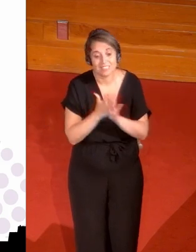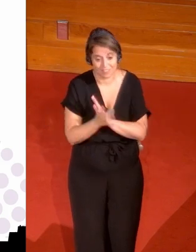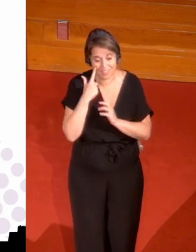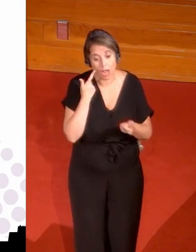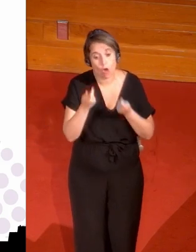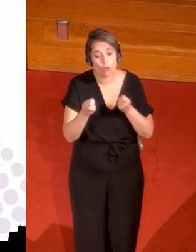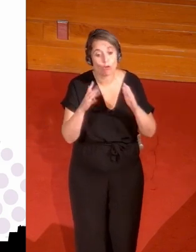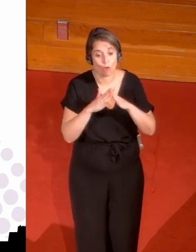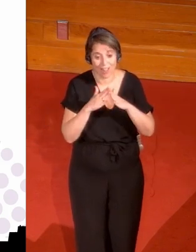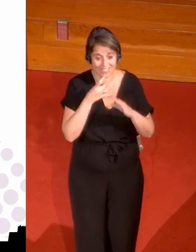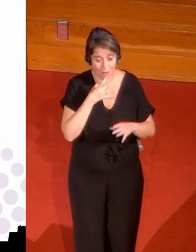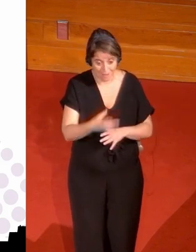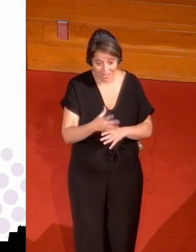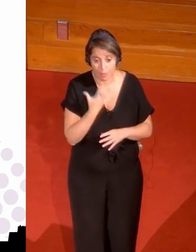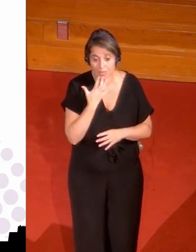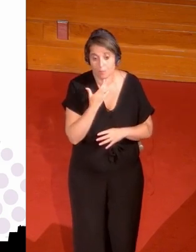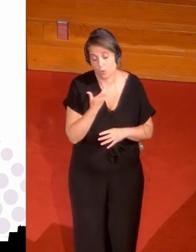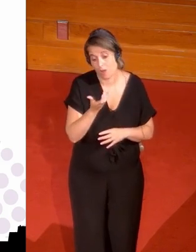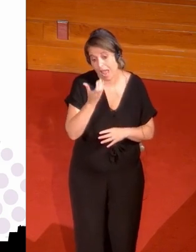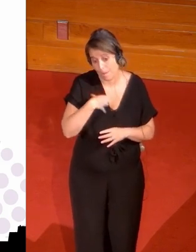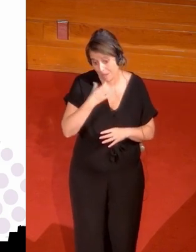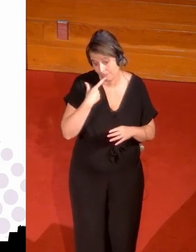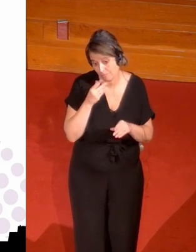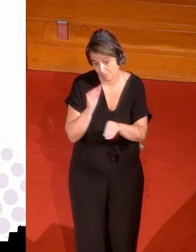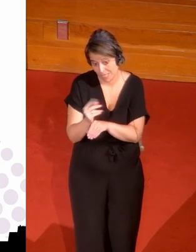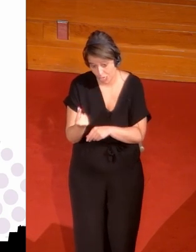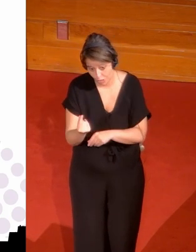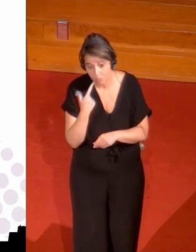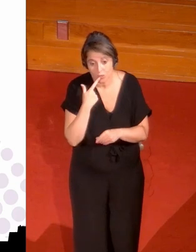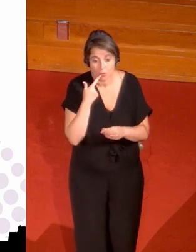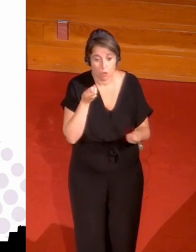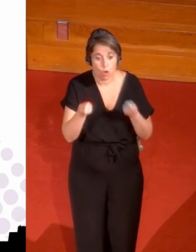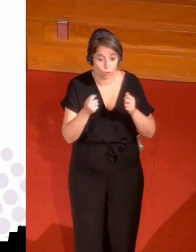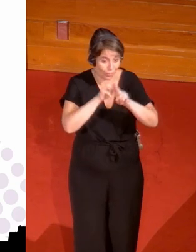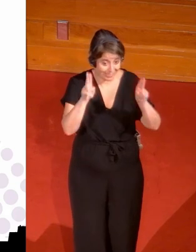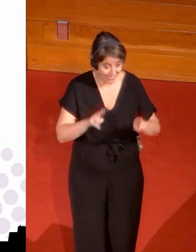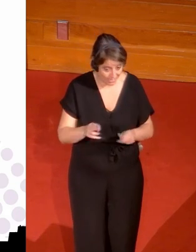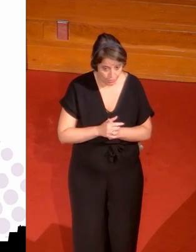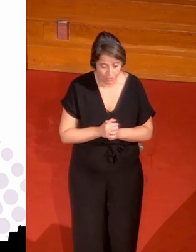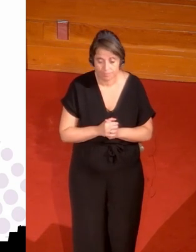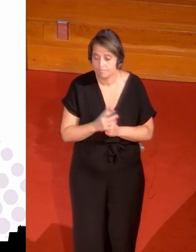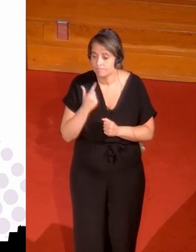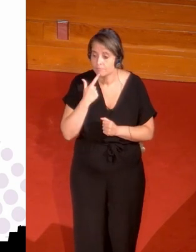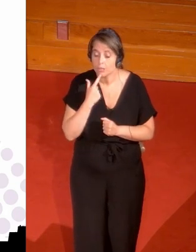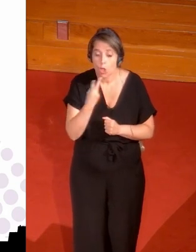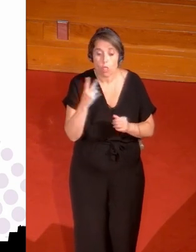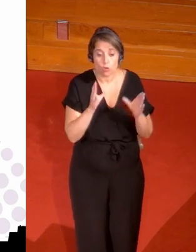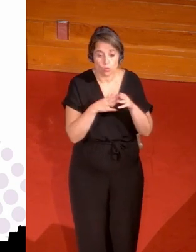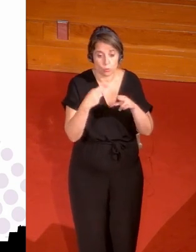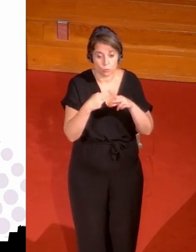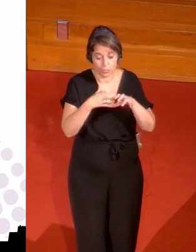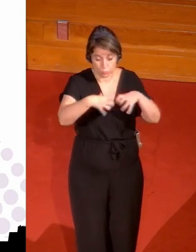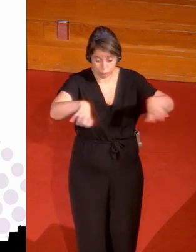que dirigen la casa blanca y el gobierno directamente a nivel internacional bueno el bipartidismo en